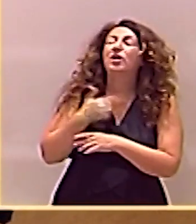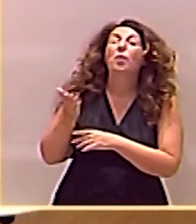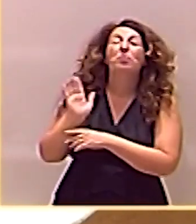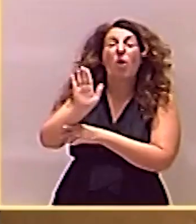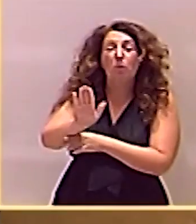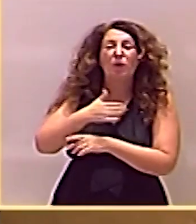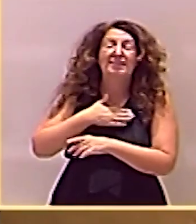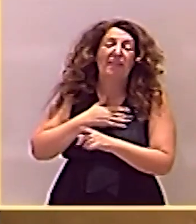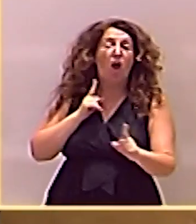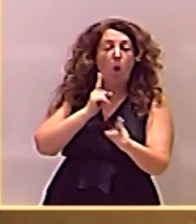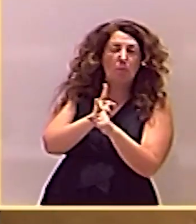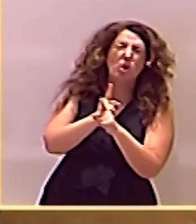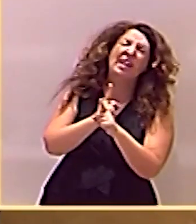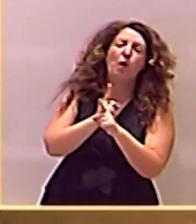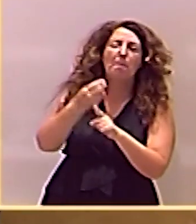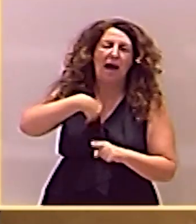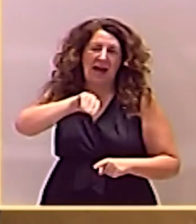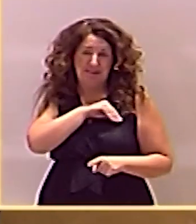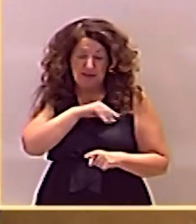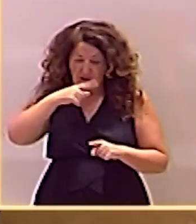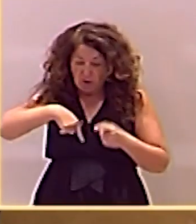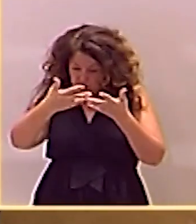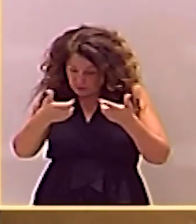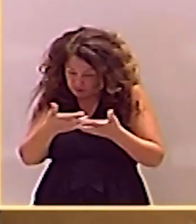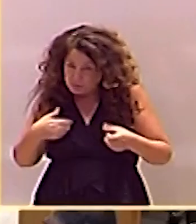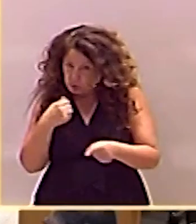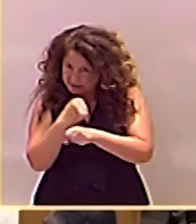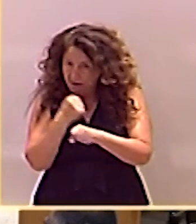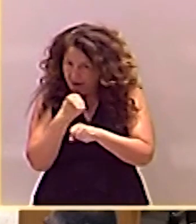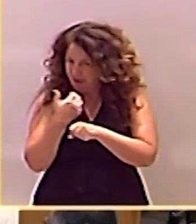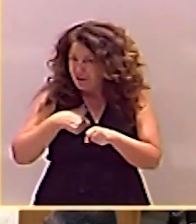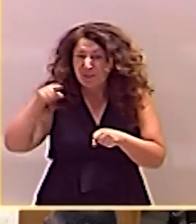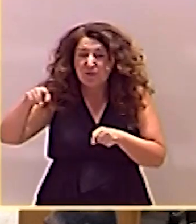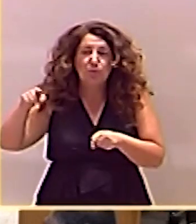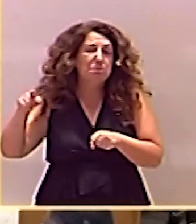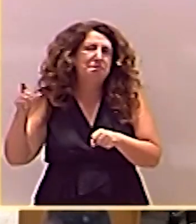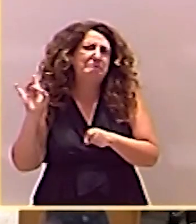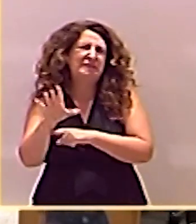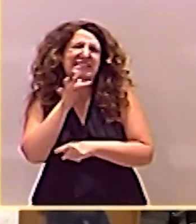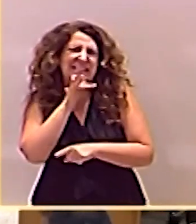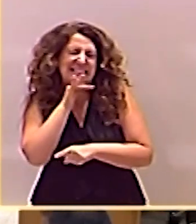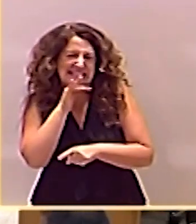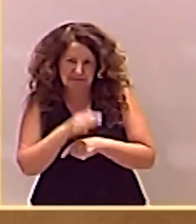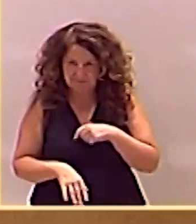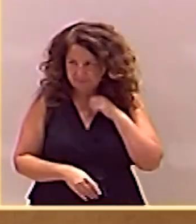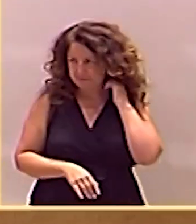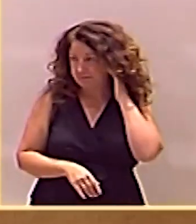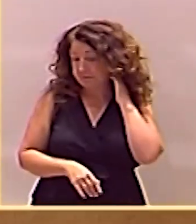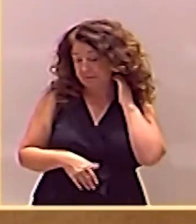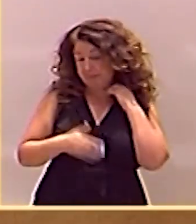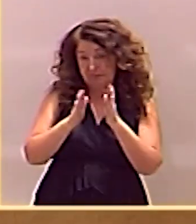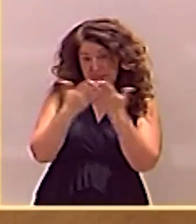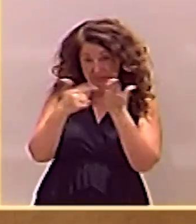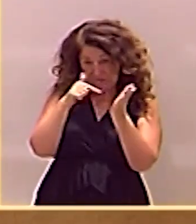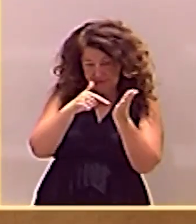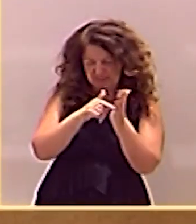a propuesta en a que hemos trabajado e que usted aun non ha presentado. Señoría, le resumiré. Aquí podemos